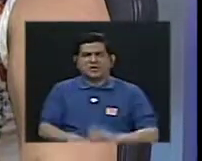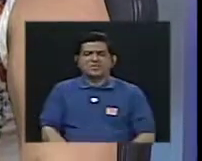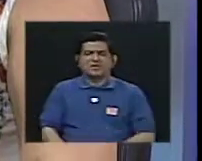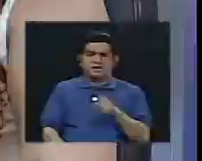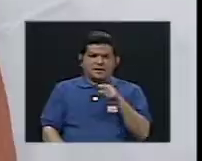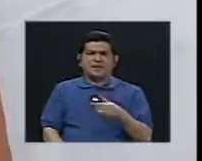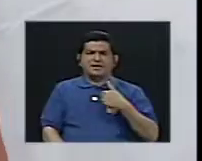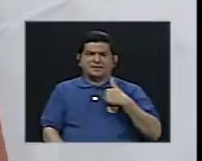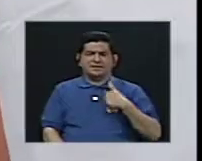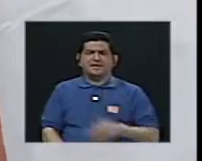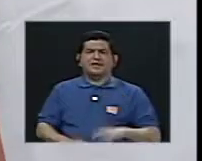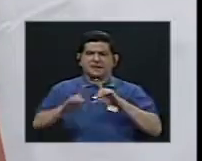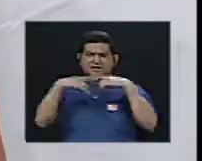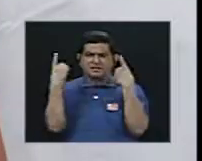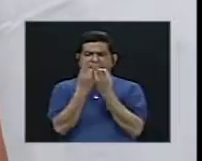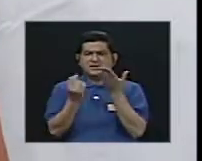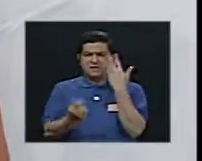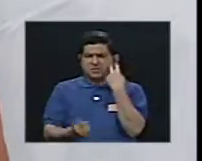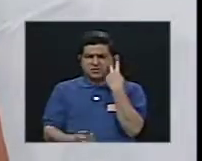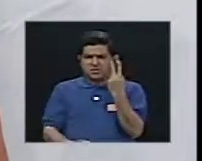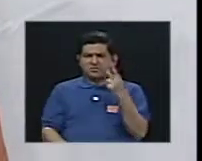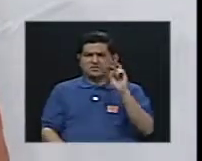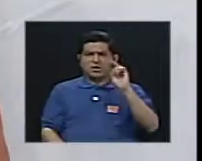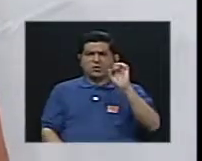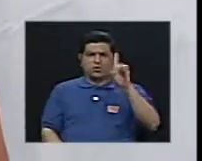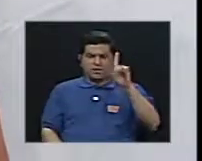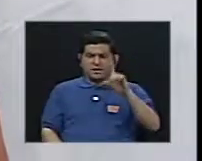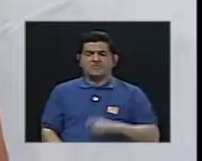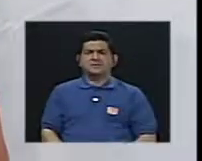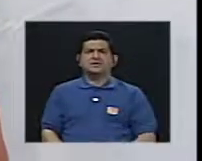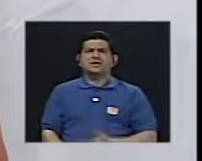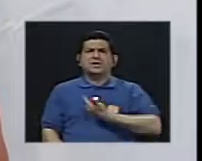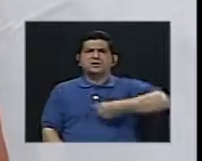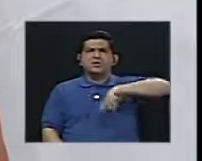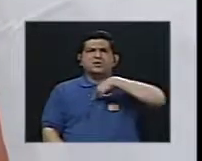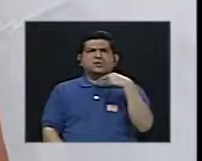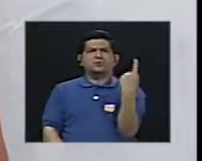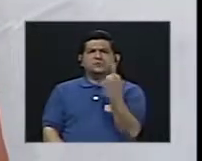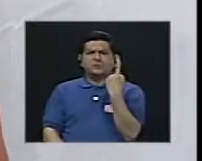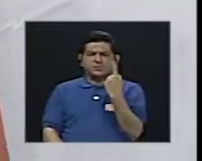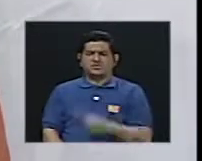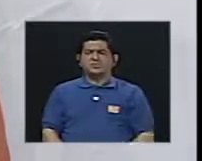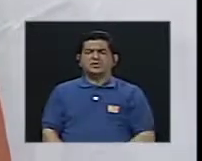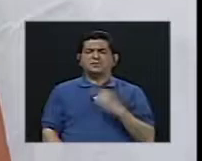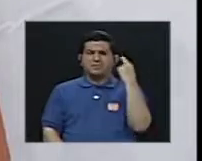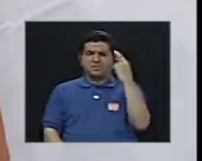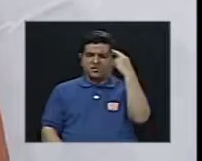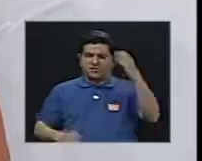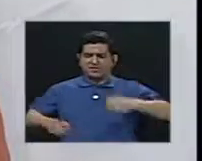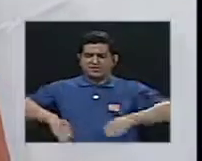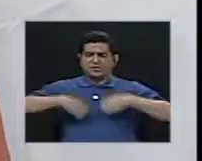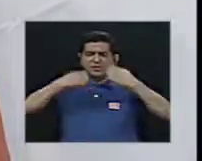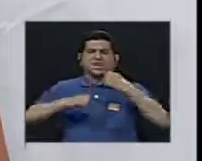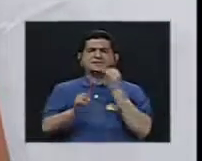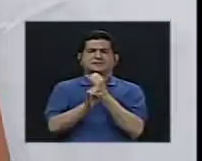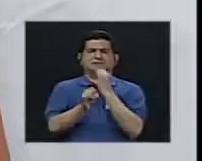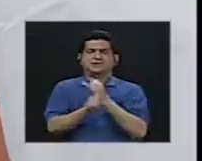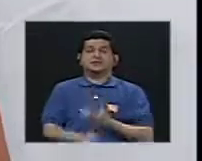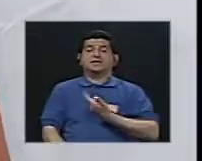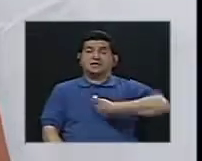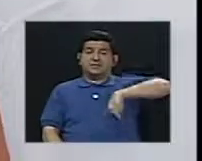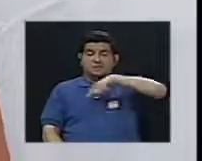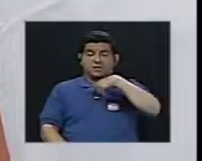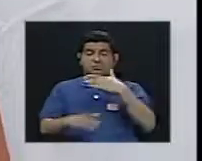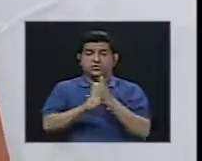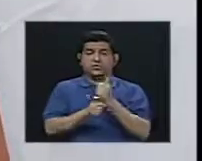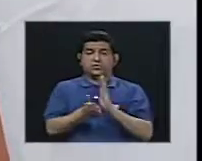UNED. Pues bueno, yo creo que el trabajo audiovisuales de la UNED ha estado siempre amarrado a la razón de ser de la institución. O sea, si nosotros hemos